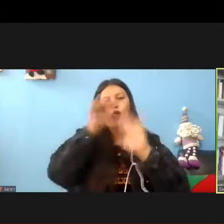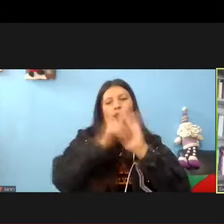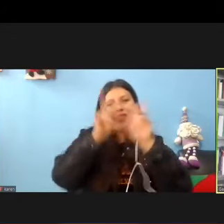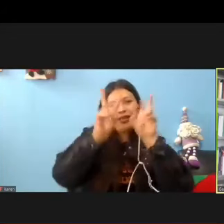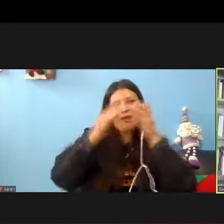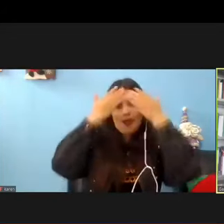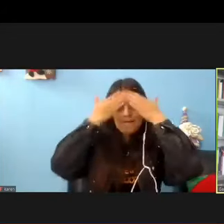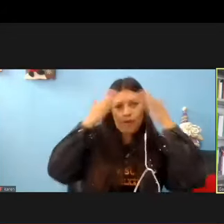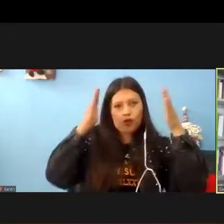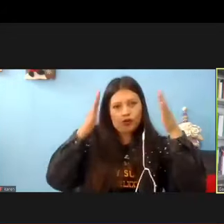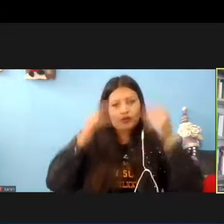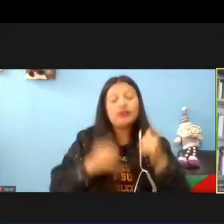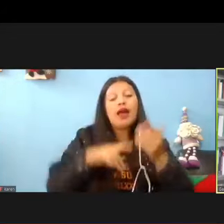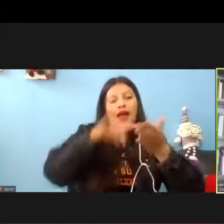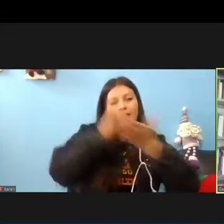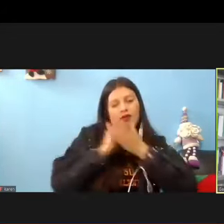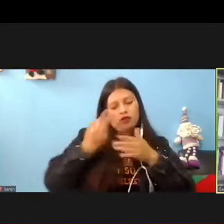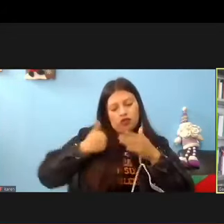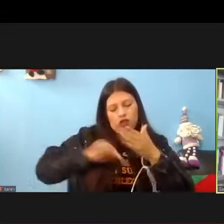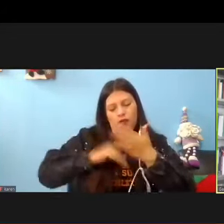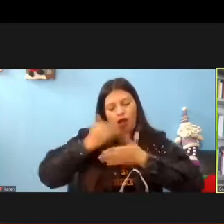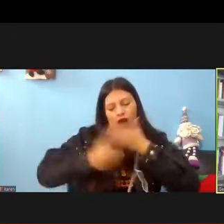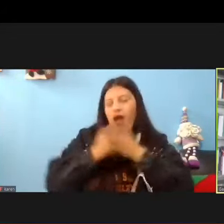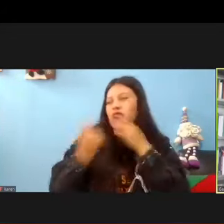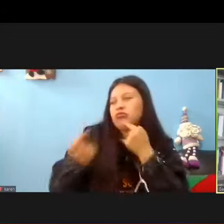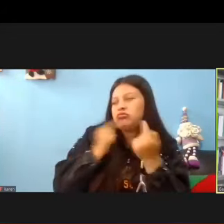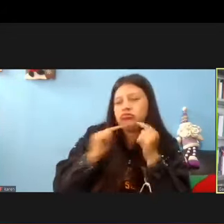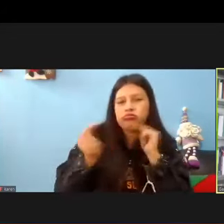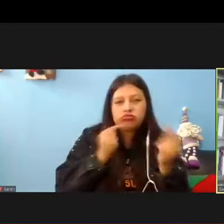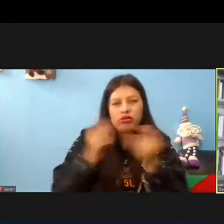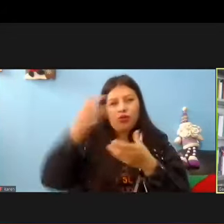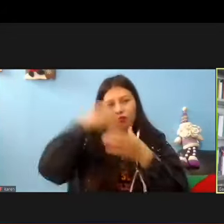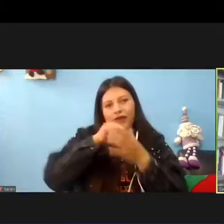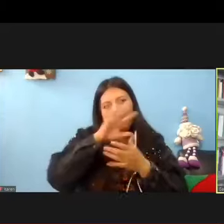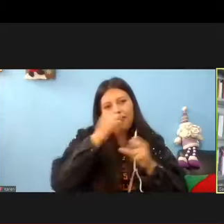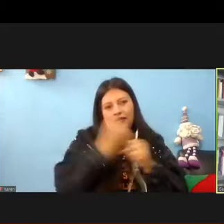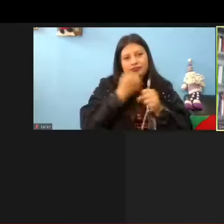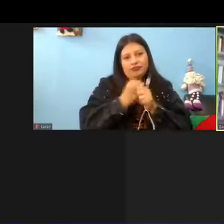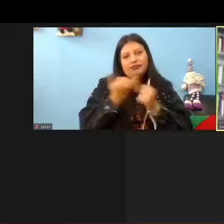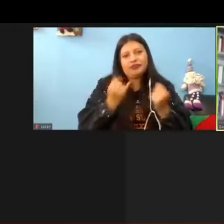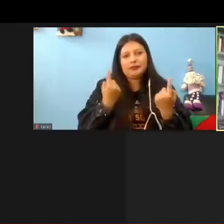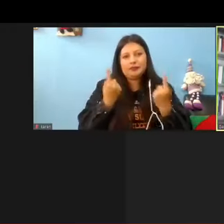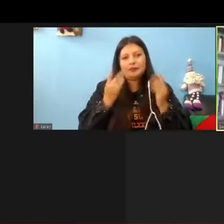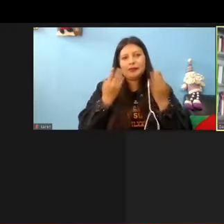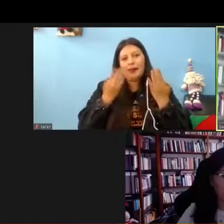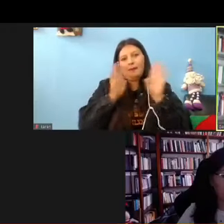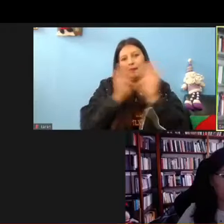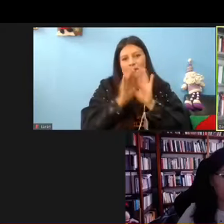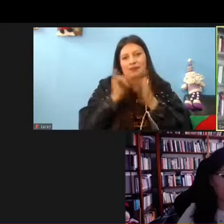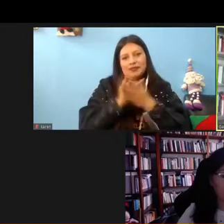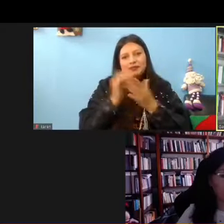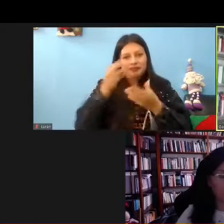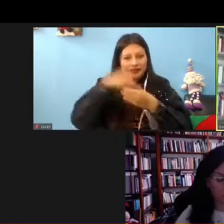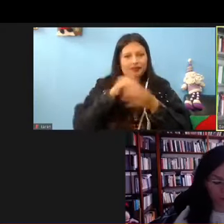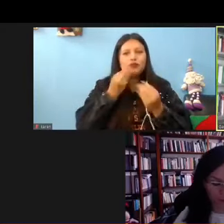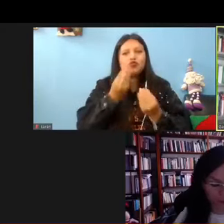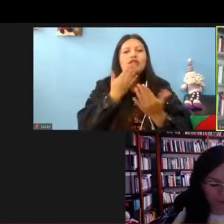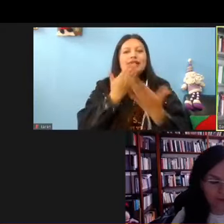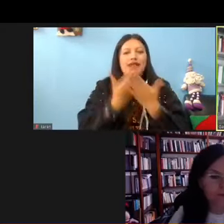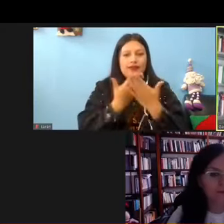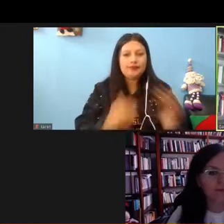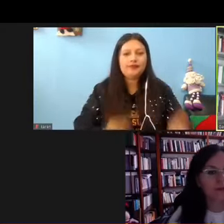lo que estuvimos discutiendo y conversando en el eje. Hasta aquí entonces la relatoría del mismo. Muchísimas gracias.